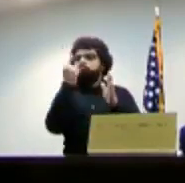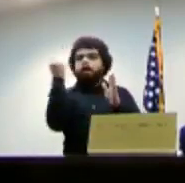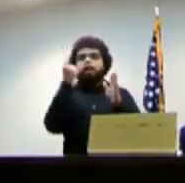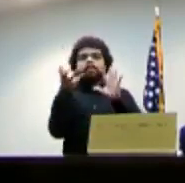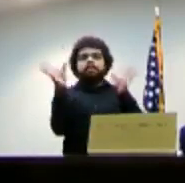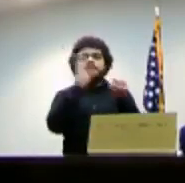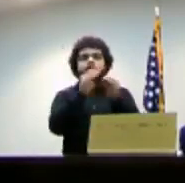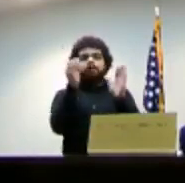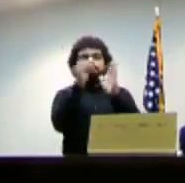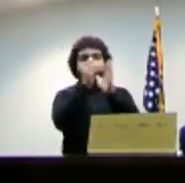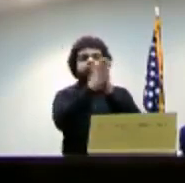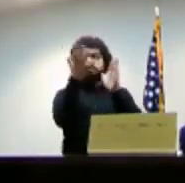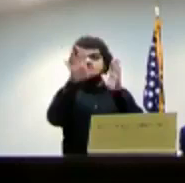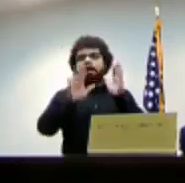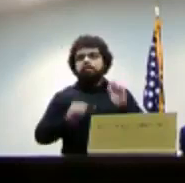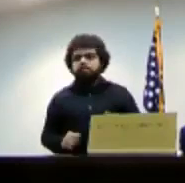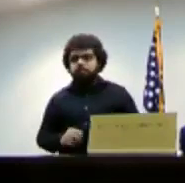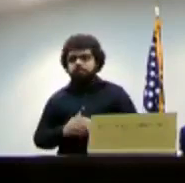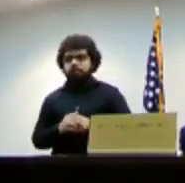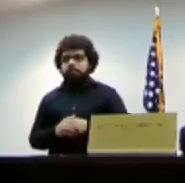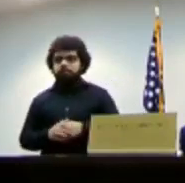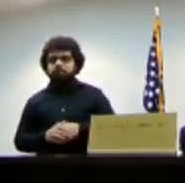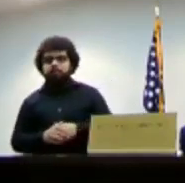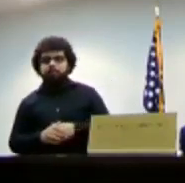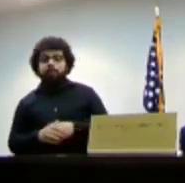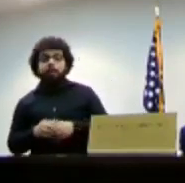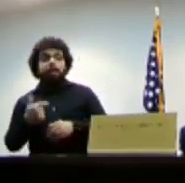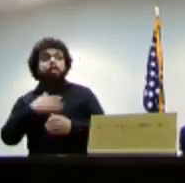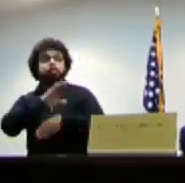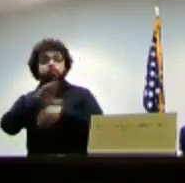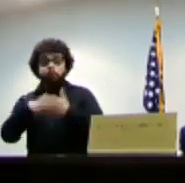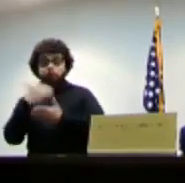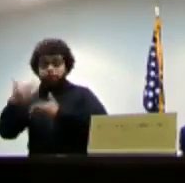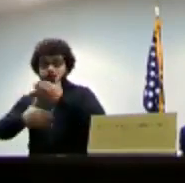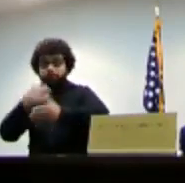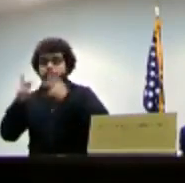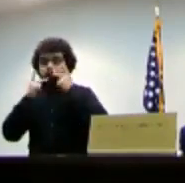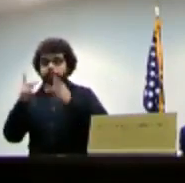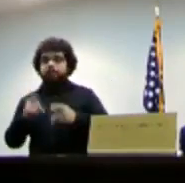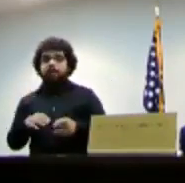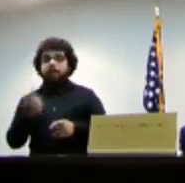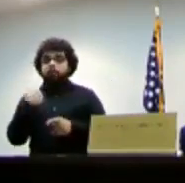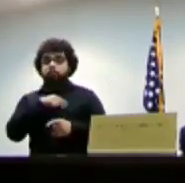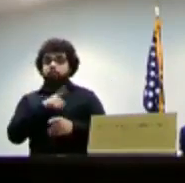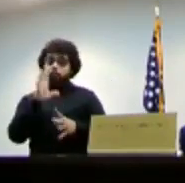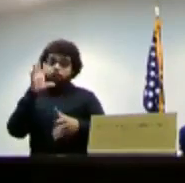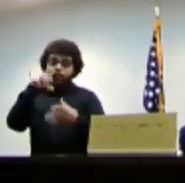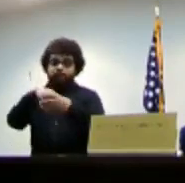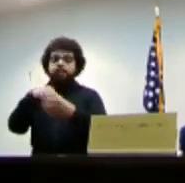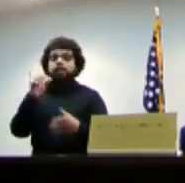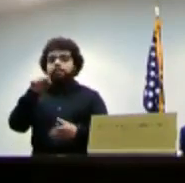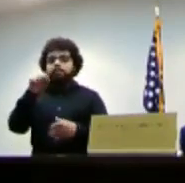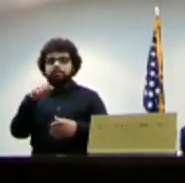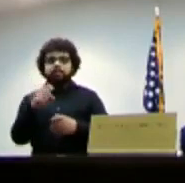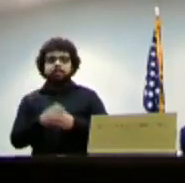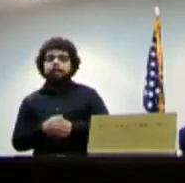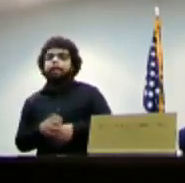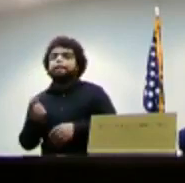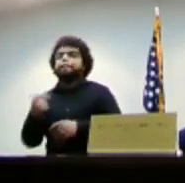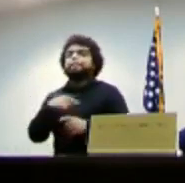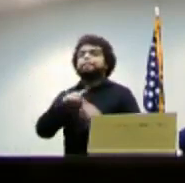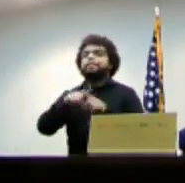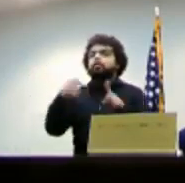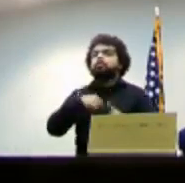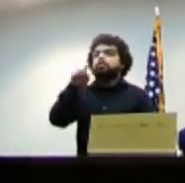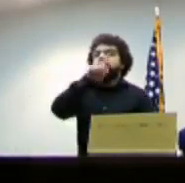Como dije ahorita, ¿verdad? Que si me permite terminar, todos los procesos son públicos, no solamente la autoridad participa. Puede participar. Pero le estoy preguntando a